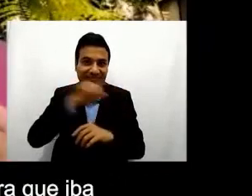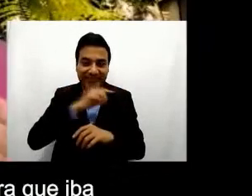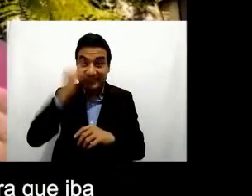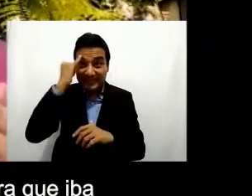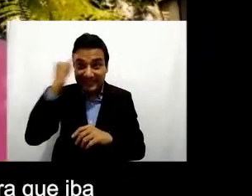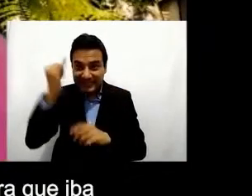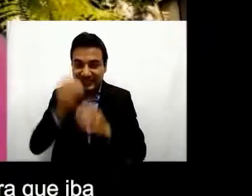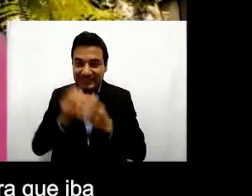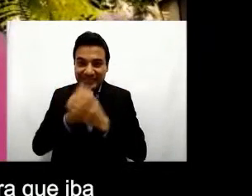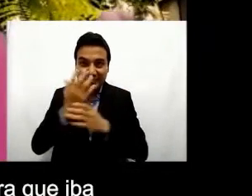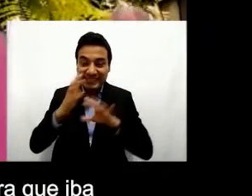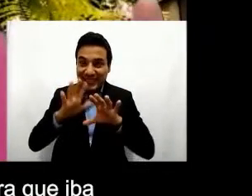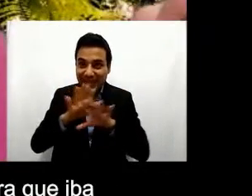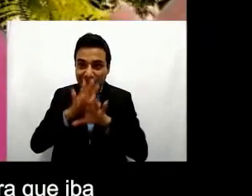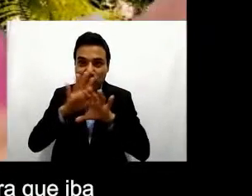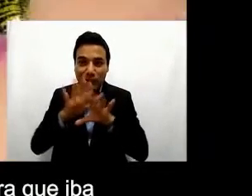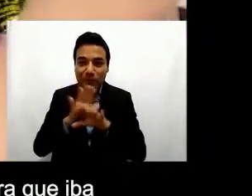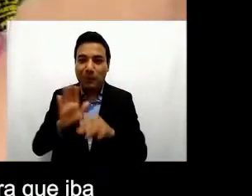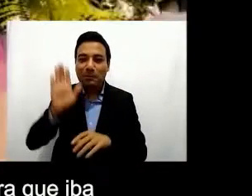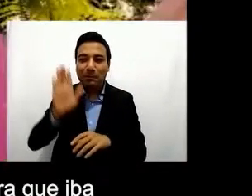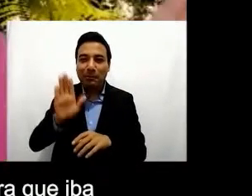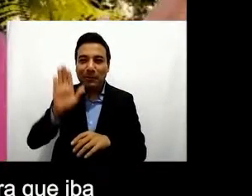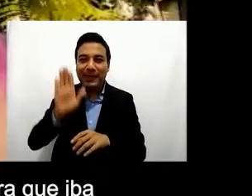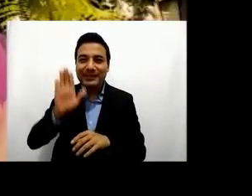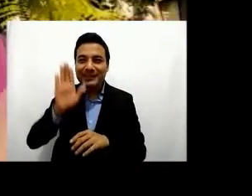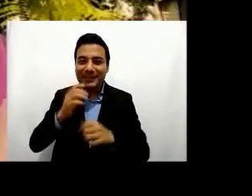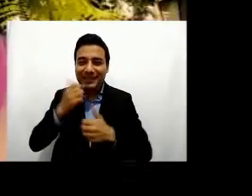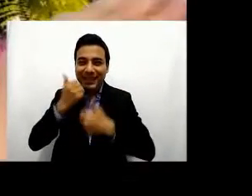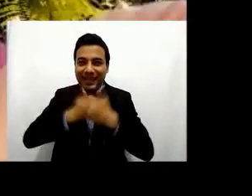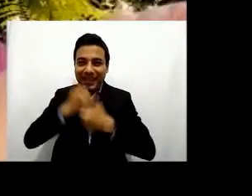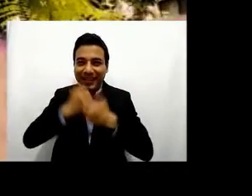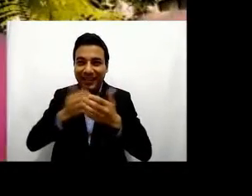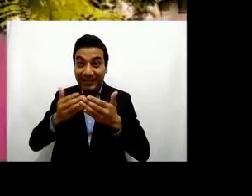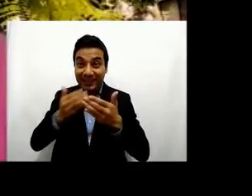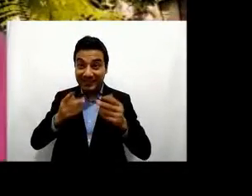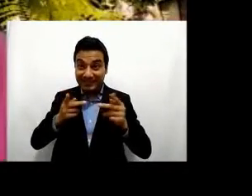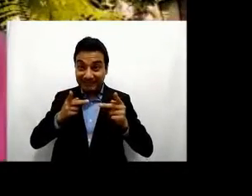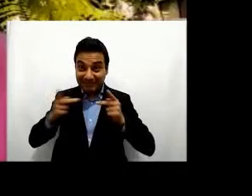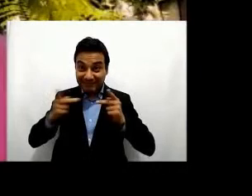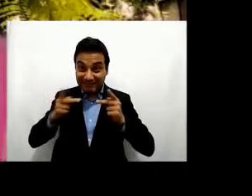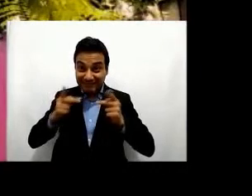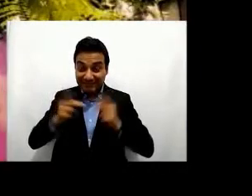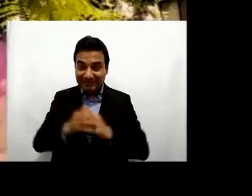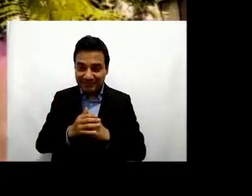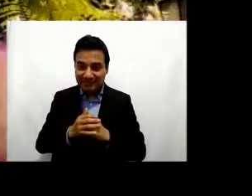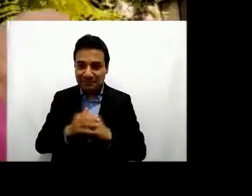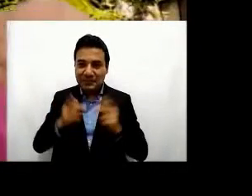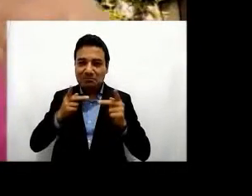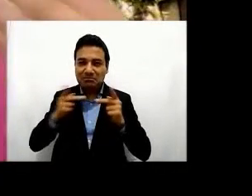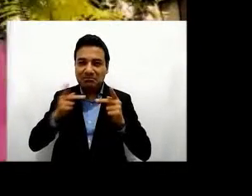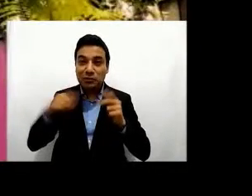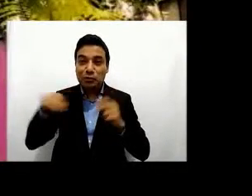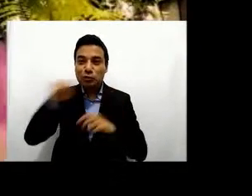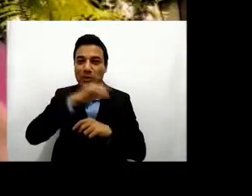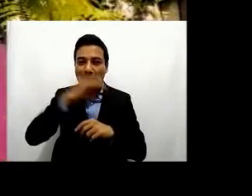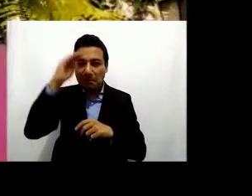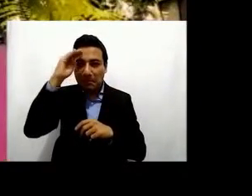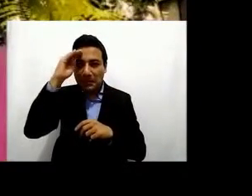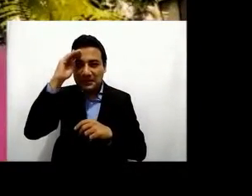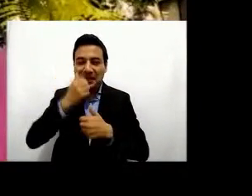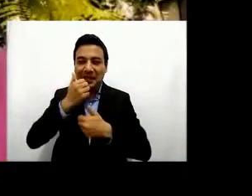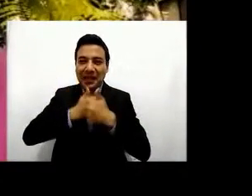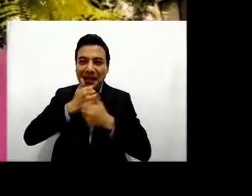como prepararse para una carrera que iba a ser un sprint, ¿no? Como que un ratito, y acabó siendo un maratón. Y entonces creo que fue